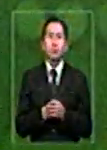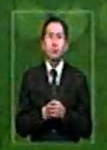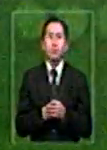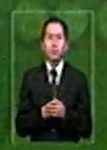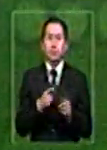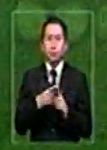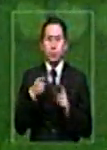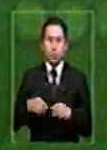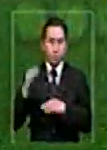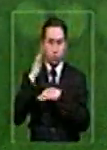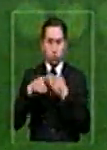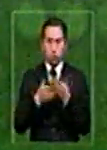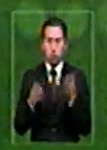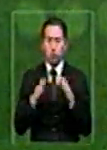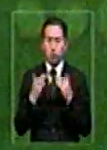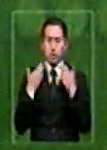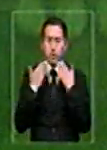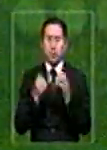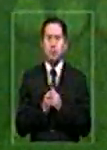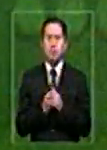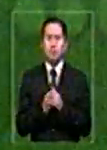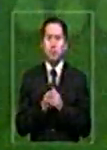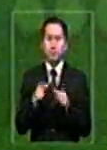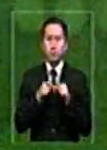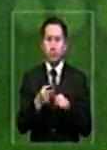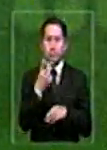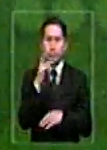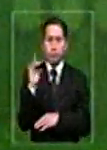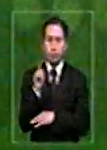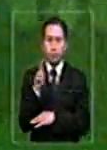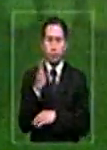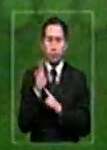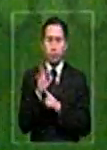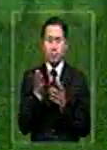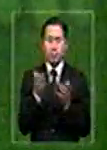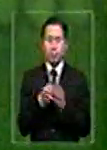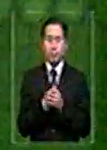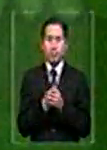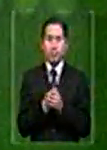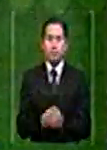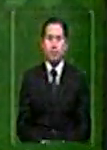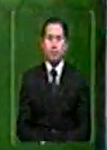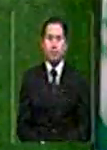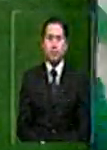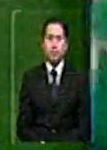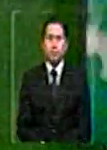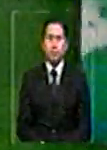desde Santa Cruz. A todos ustedes, muchísimas gracias y continúen con la programación de Bolivia TV.